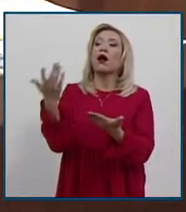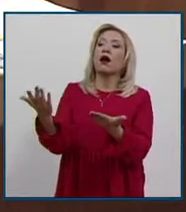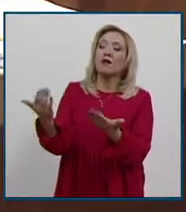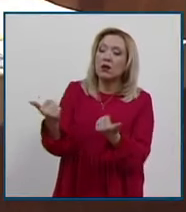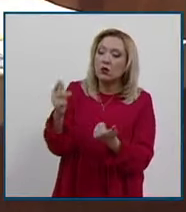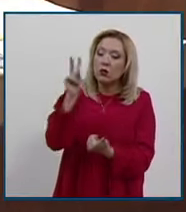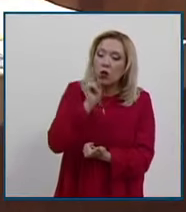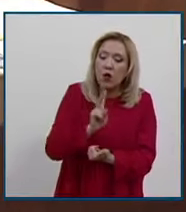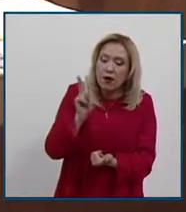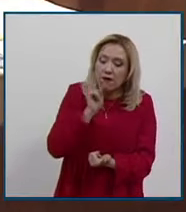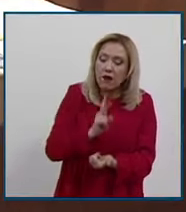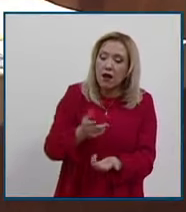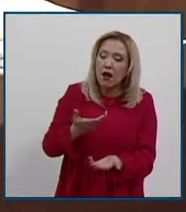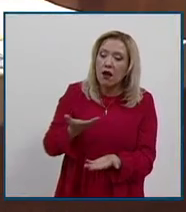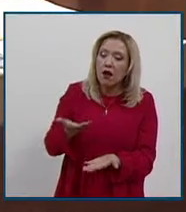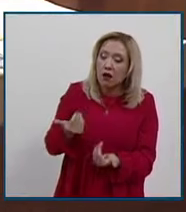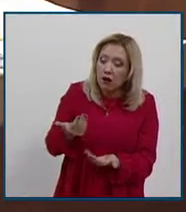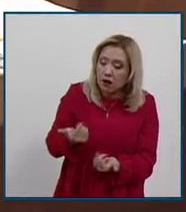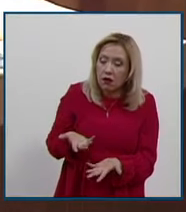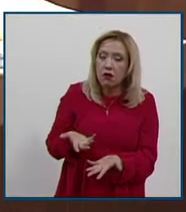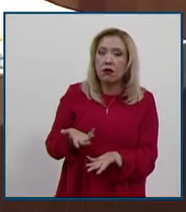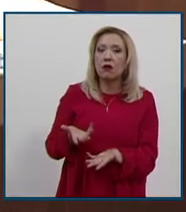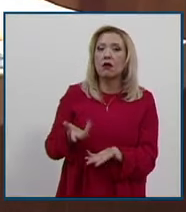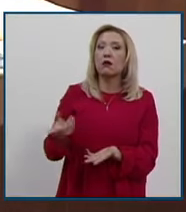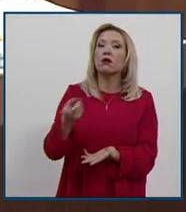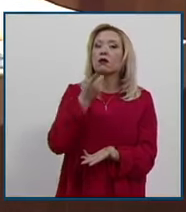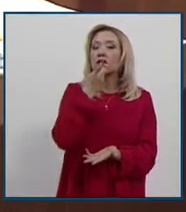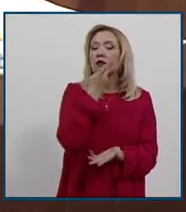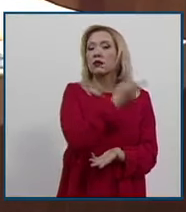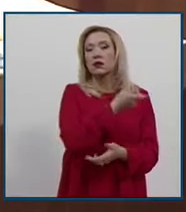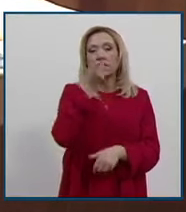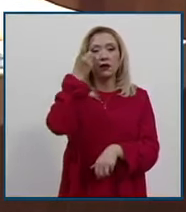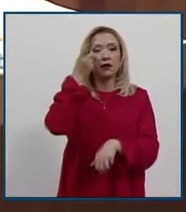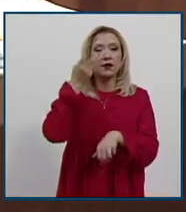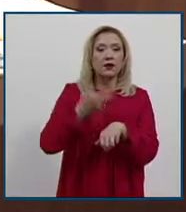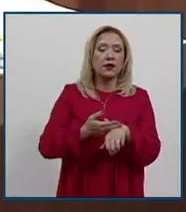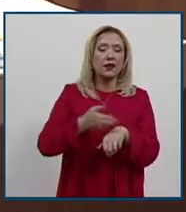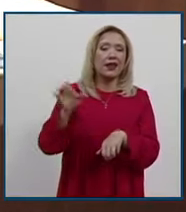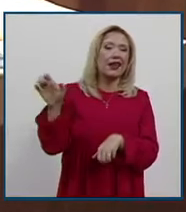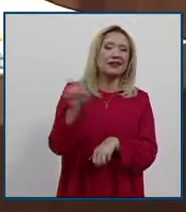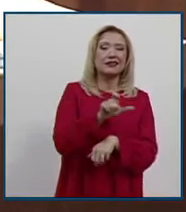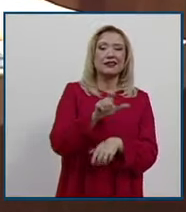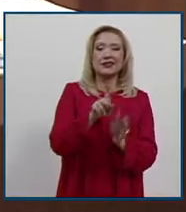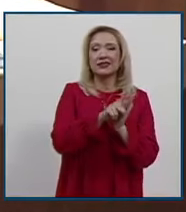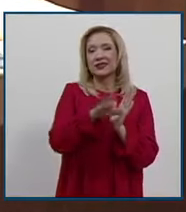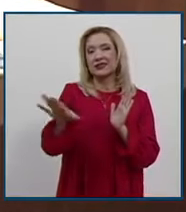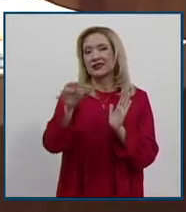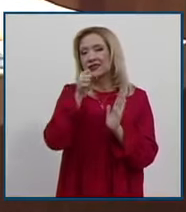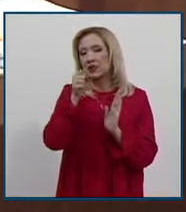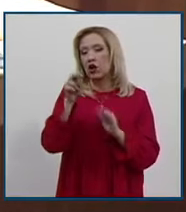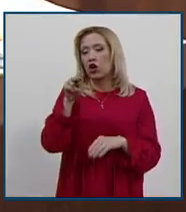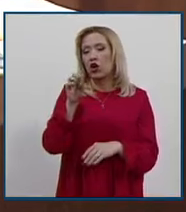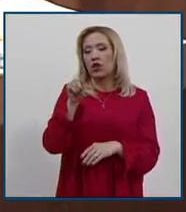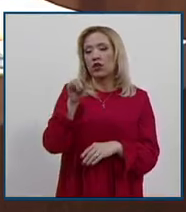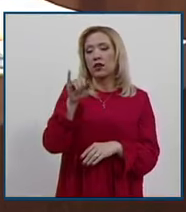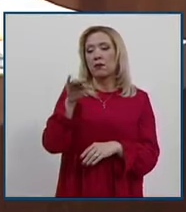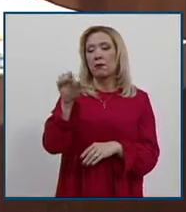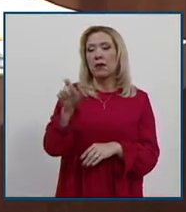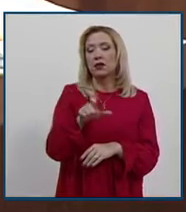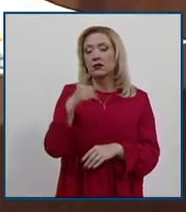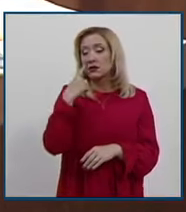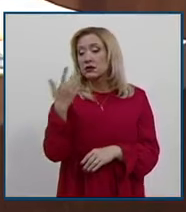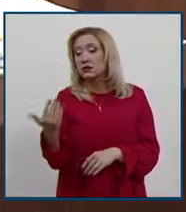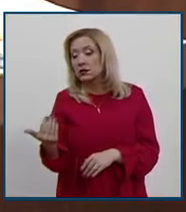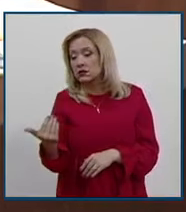pruebas que confirmen las aseveraciones de la directora exdirectora de notimex sería imponer una carga